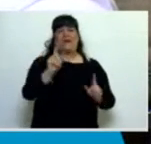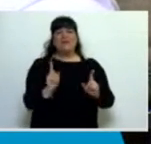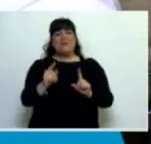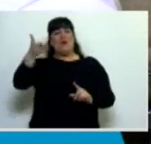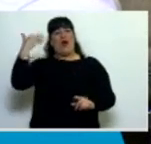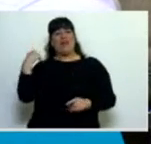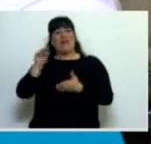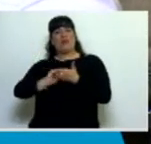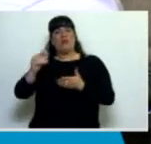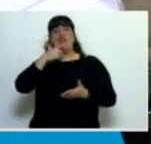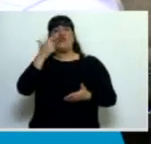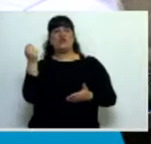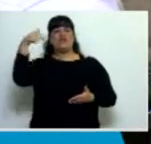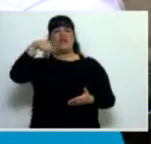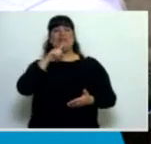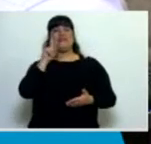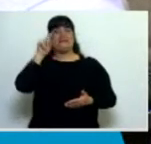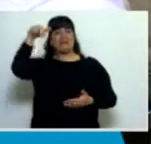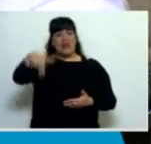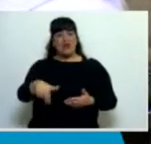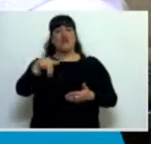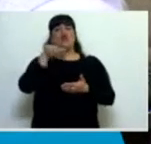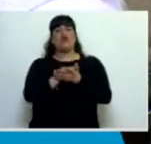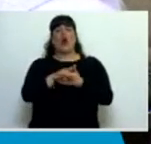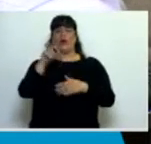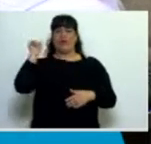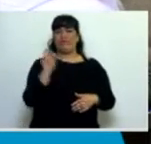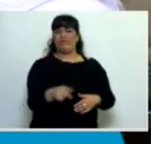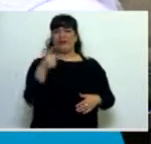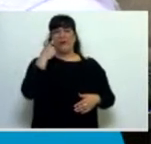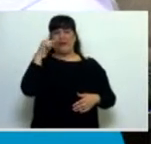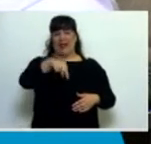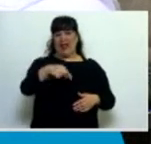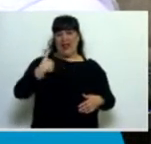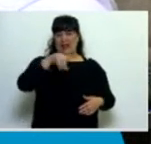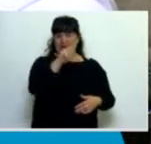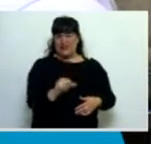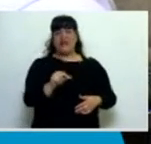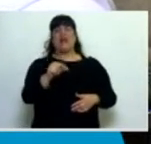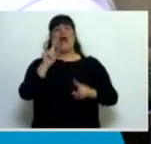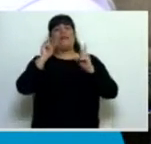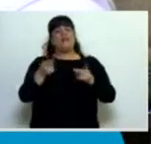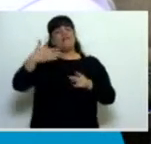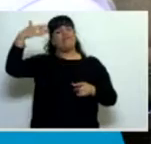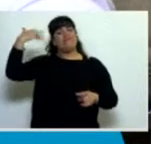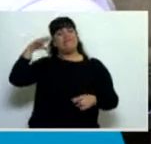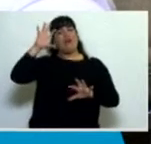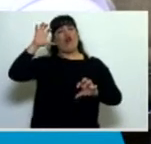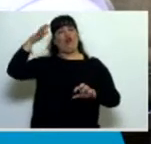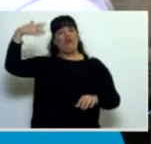Santín, tienen que ver con el hecho de ser ciudadano y un poco me traía el recuerdo